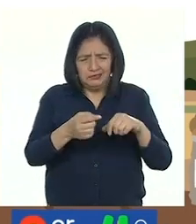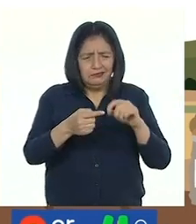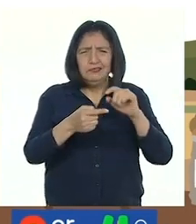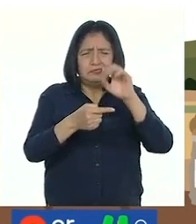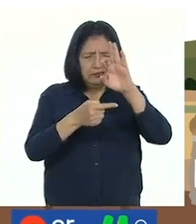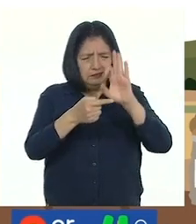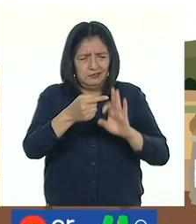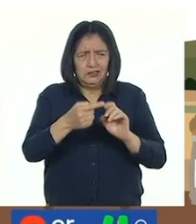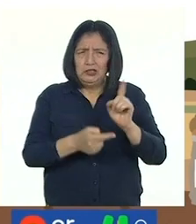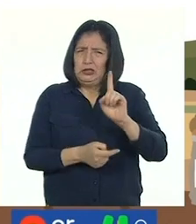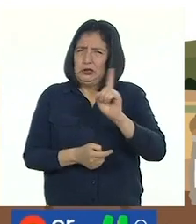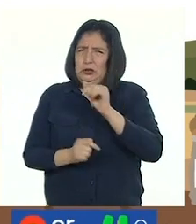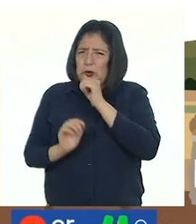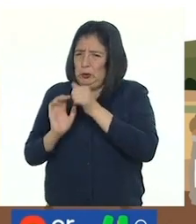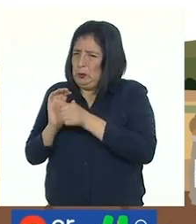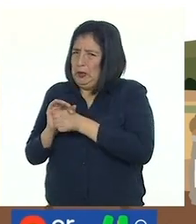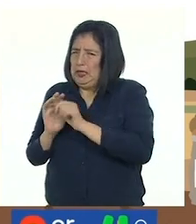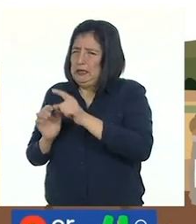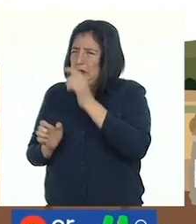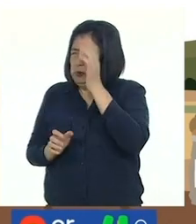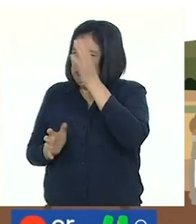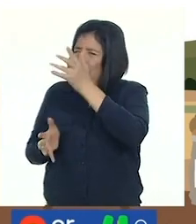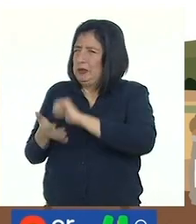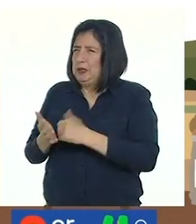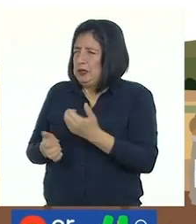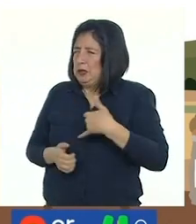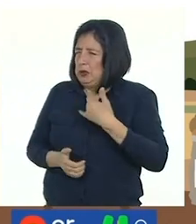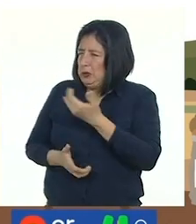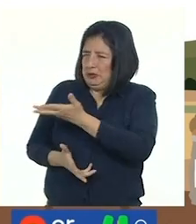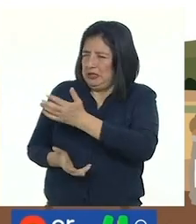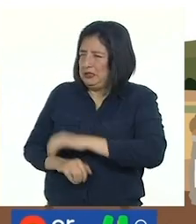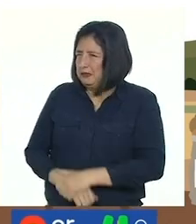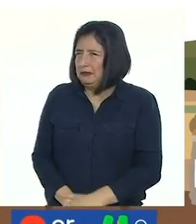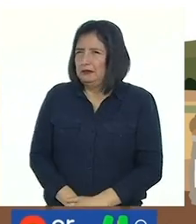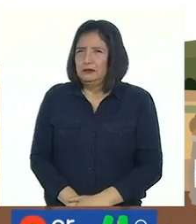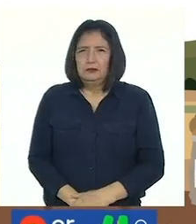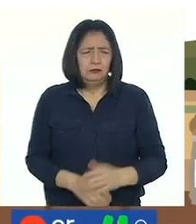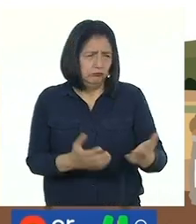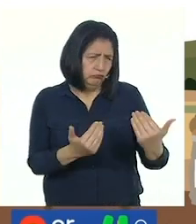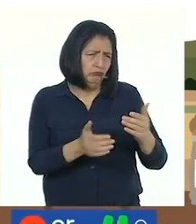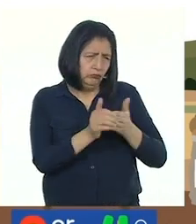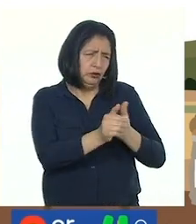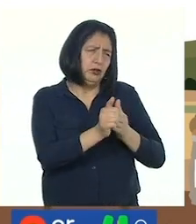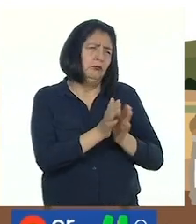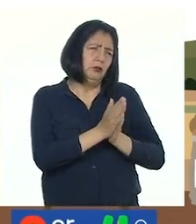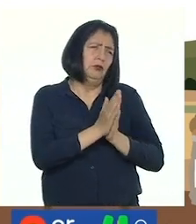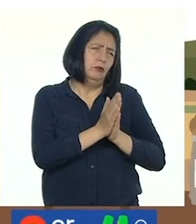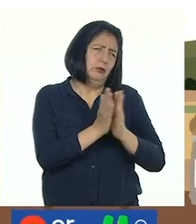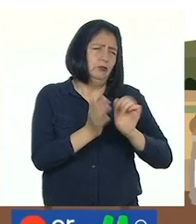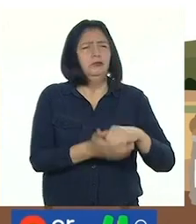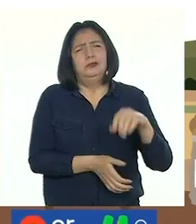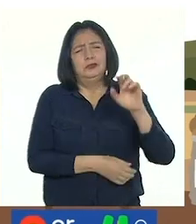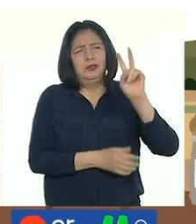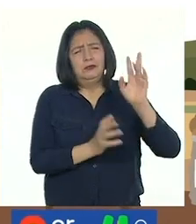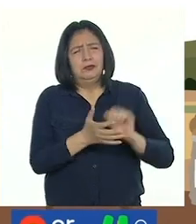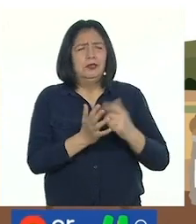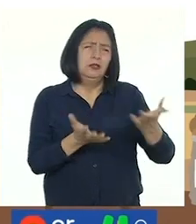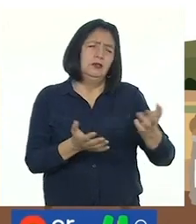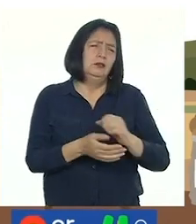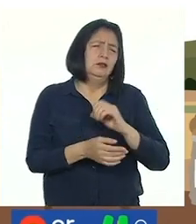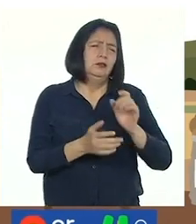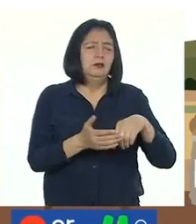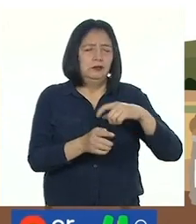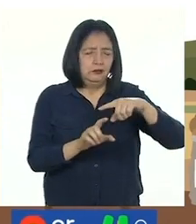fracciones! ¡No ocultes tus conocimientos, joven aventurera! ¡Guíanos, oh poderosa Vera! ¡Señora de